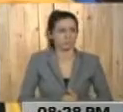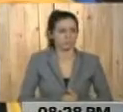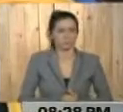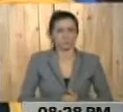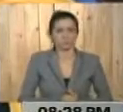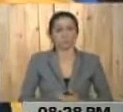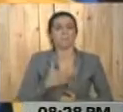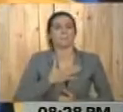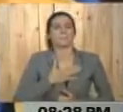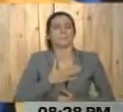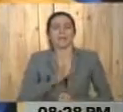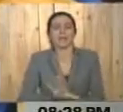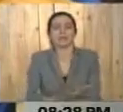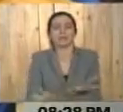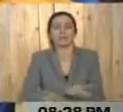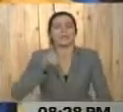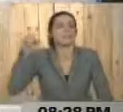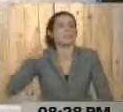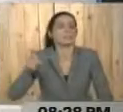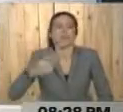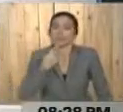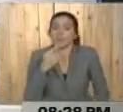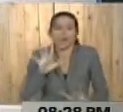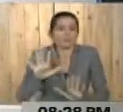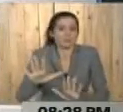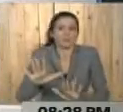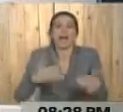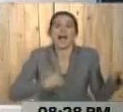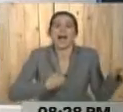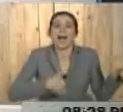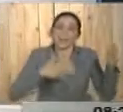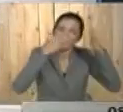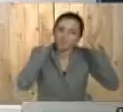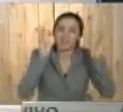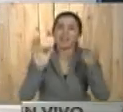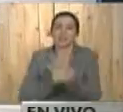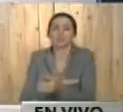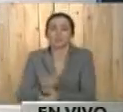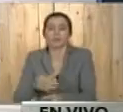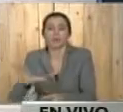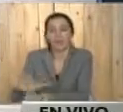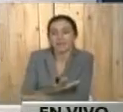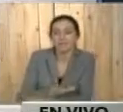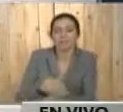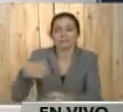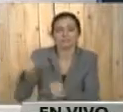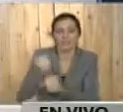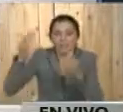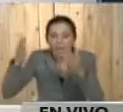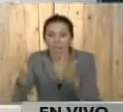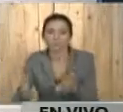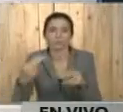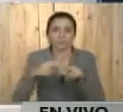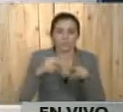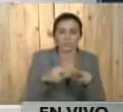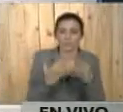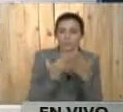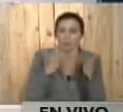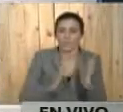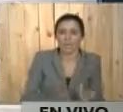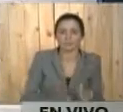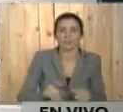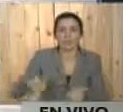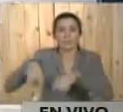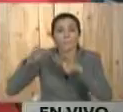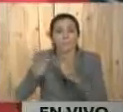Mi canción es la canción necesaria, la canción que canta el obrero, el estudiante, el campesino, la canción que necesita para poder avanzar.